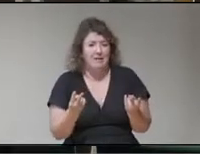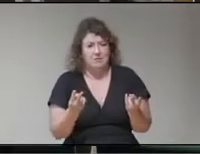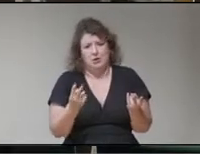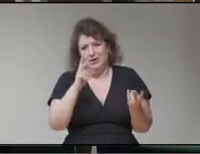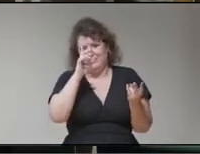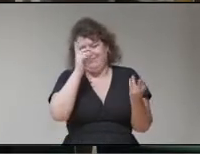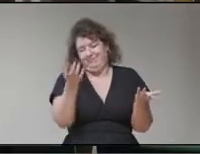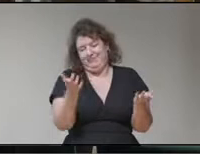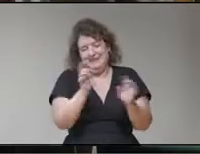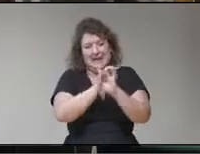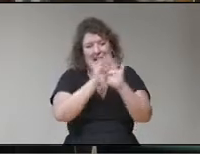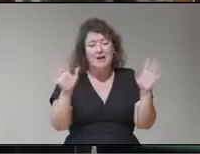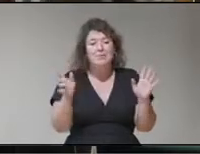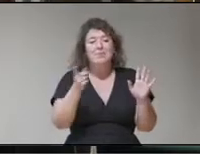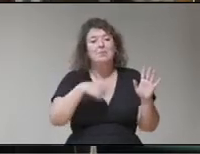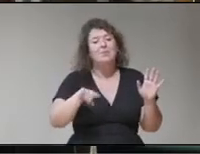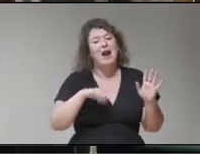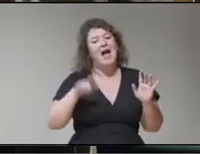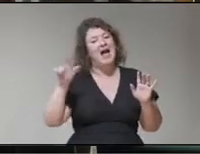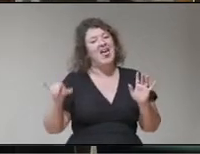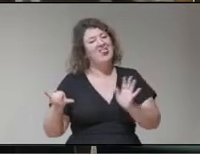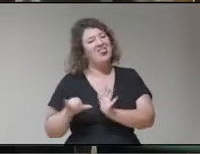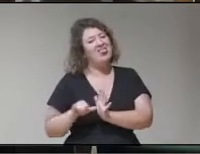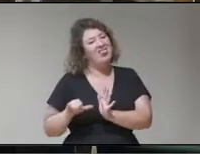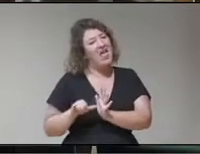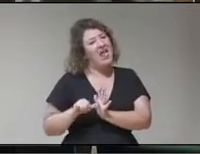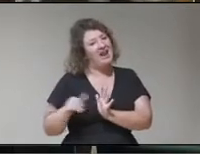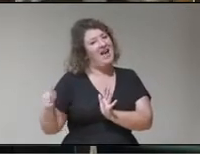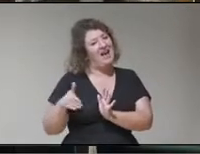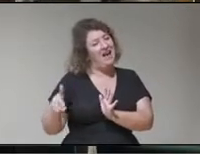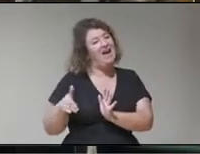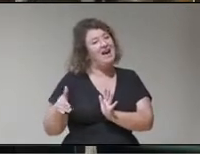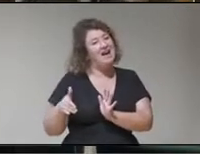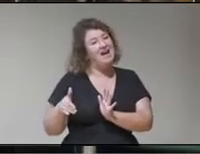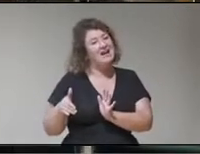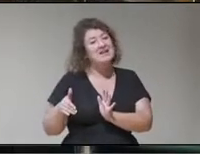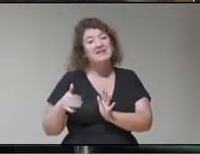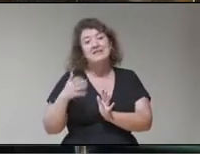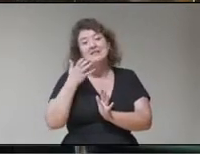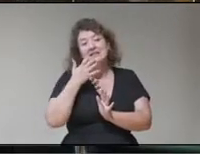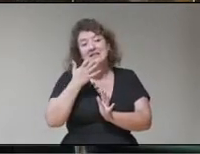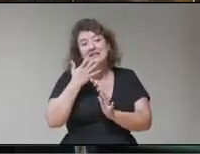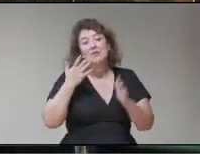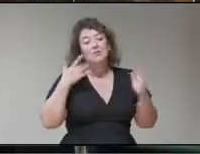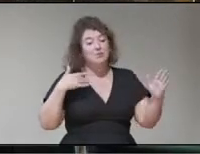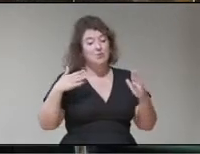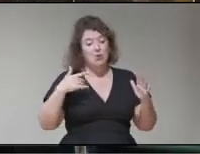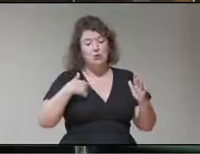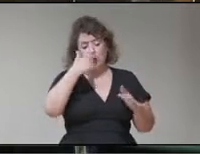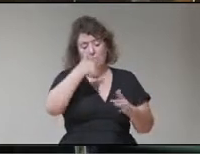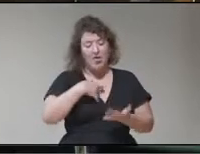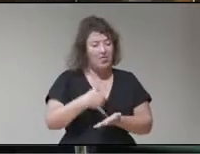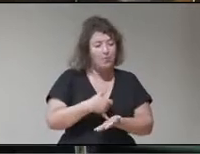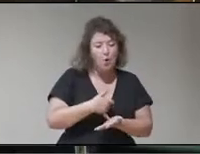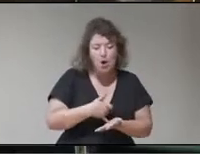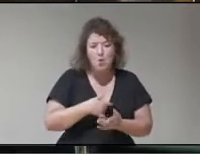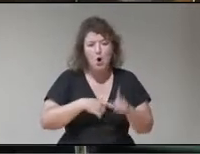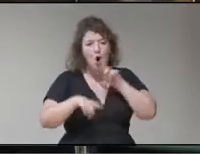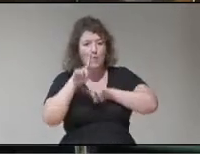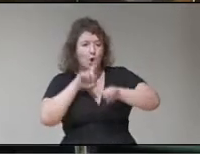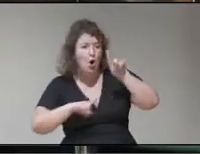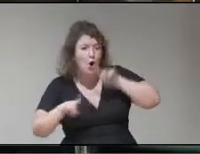evidente, para mantener al otro cerca, de tal manera que en aquel momento en que biológicamente tú eres más vulnerable, tienes más